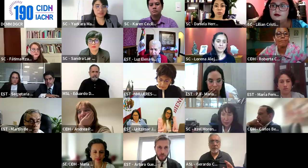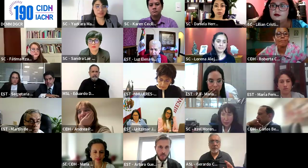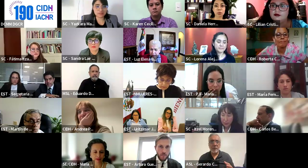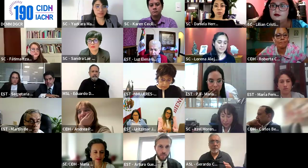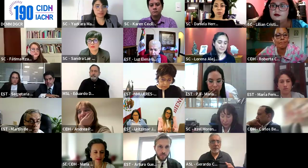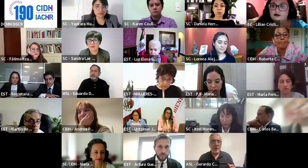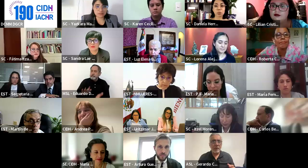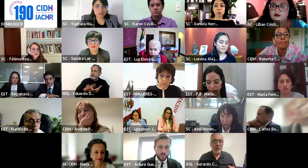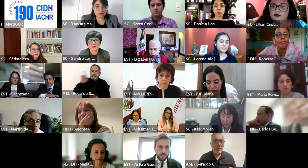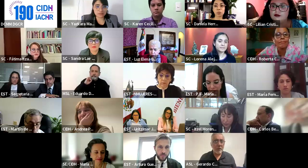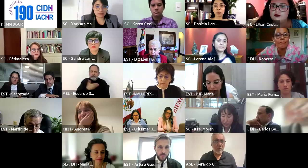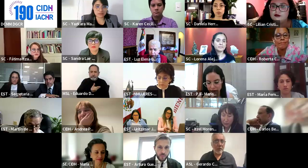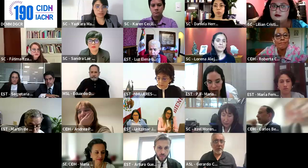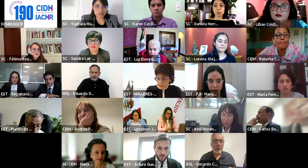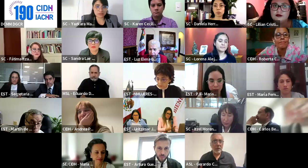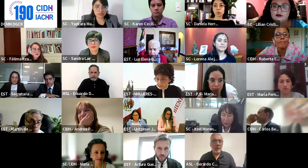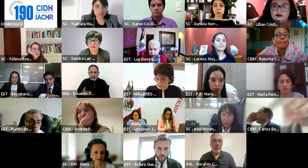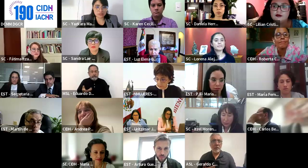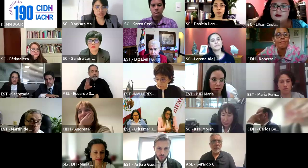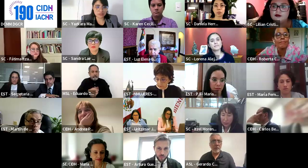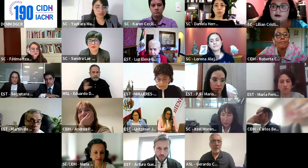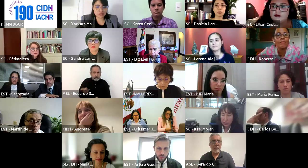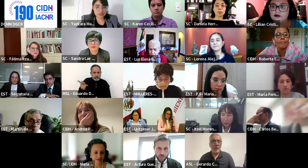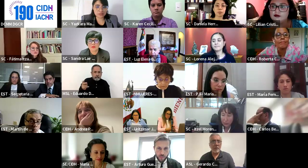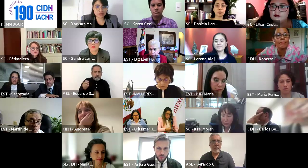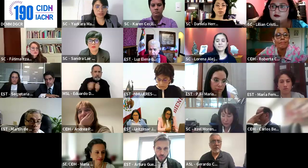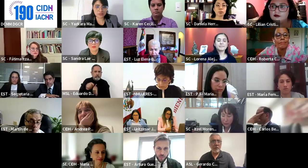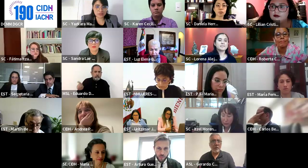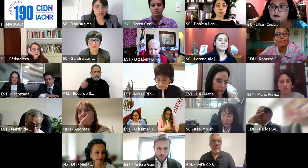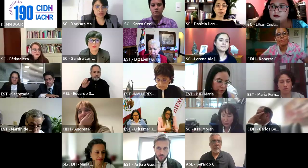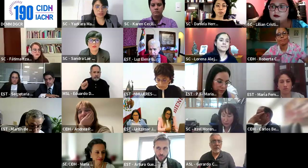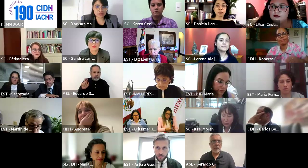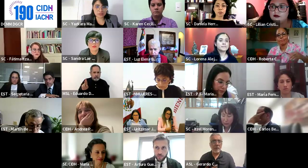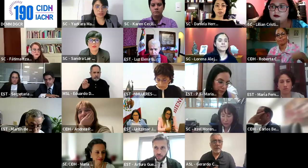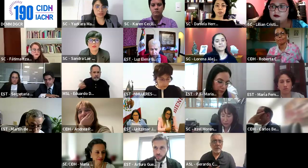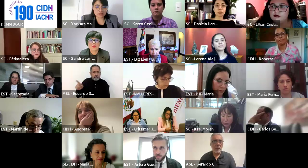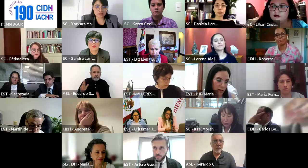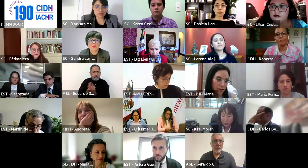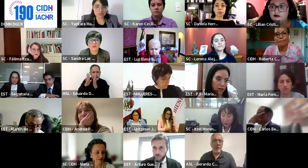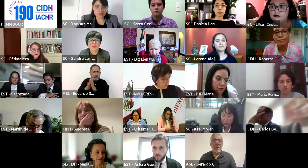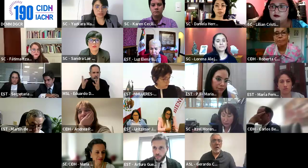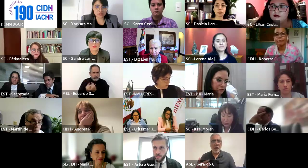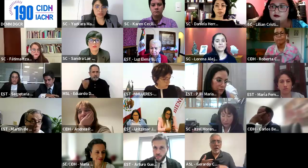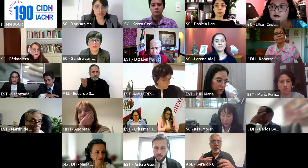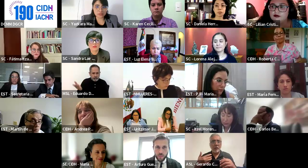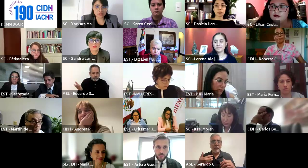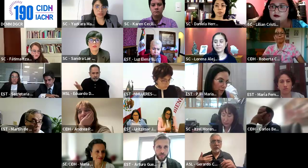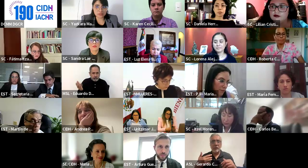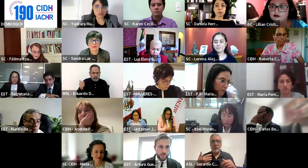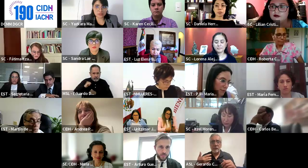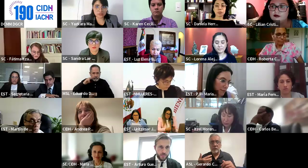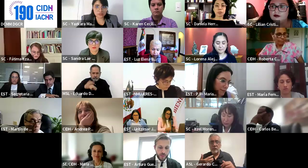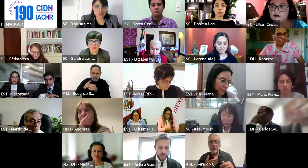Gracias, Presidenta. Consulto a mi colega de Relaciones Exteriores la participación de nuestra delegación.